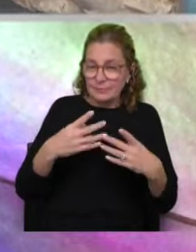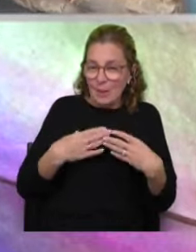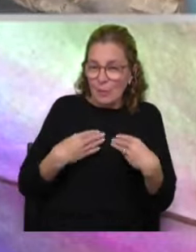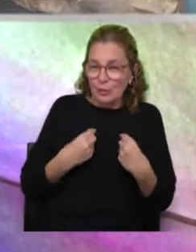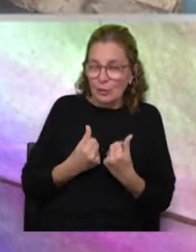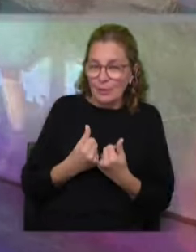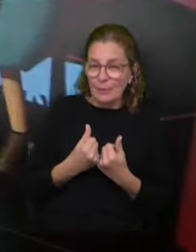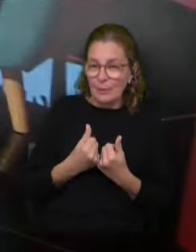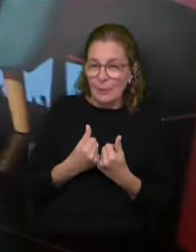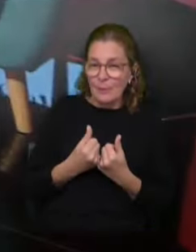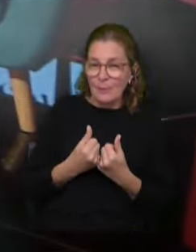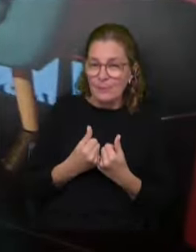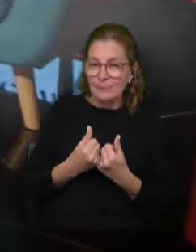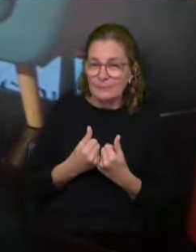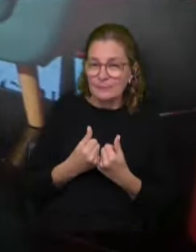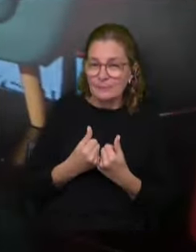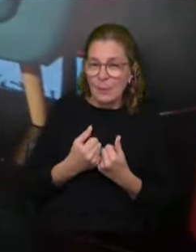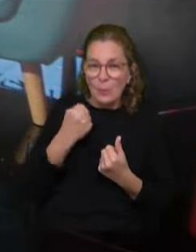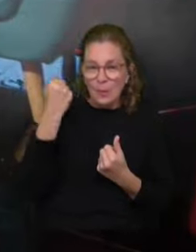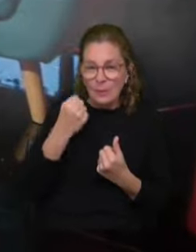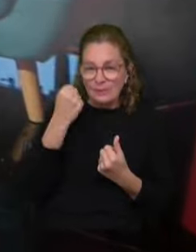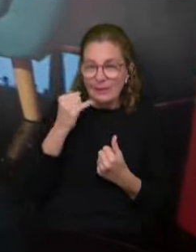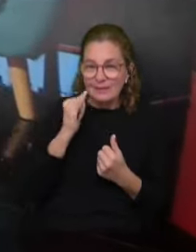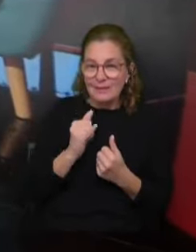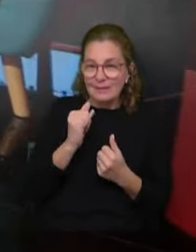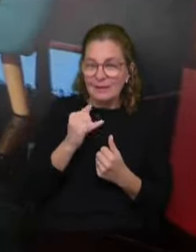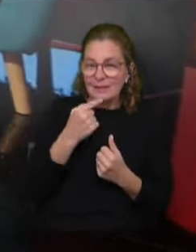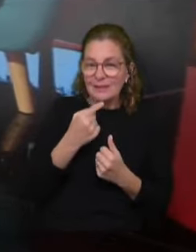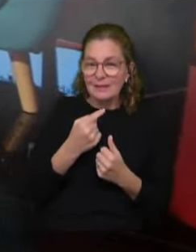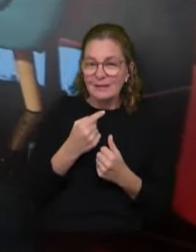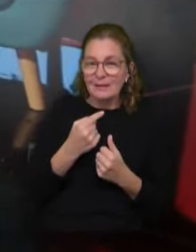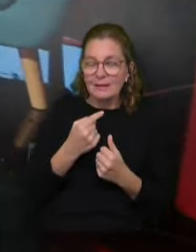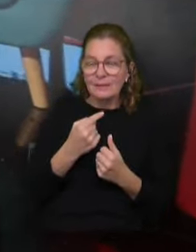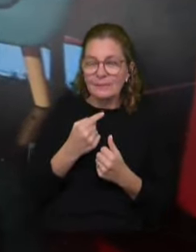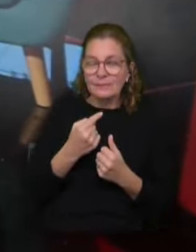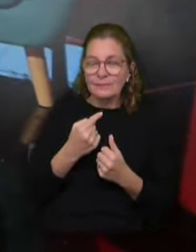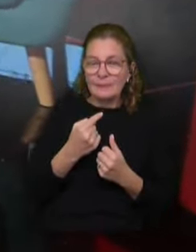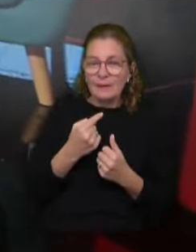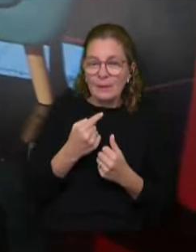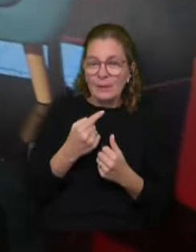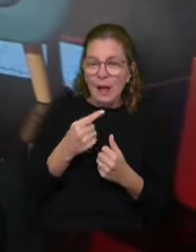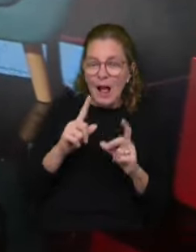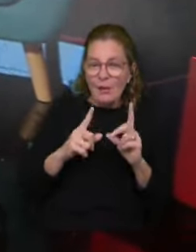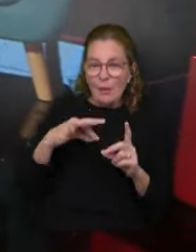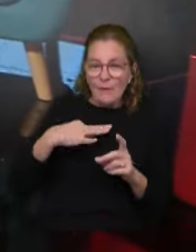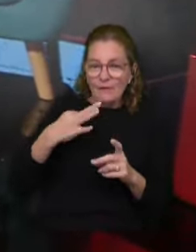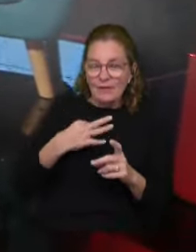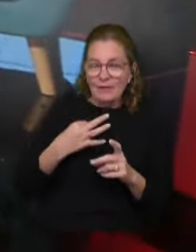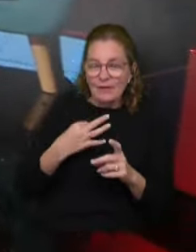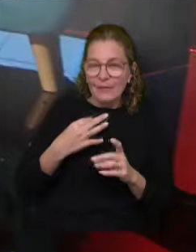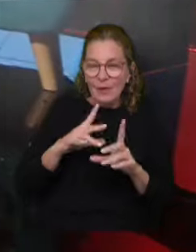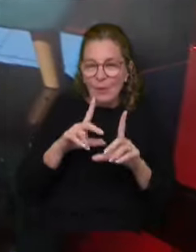que es muy, muy atractivo de transitar, y es una vivencia como